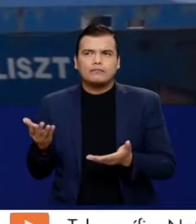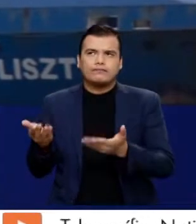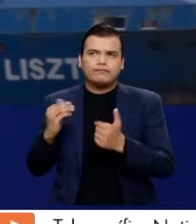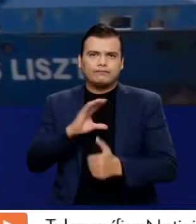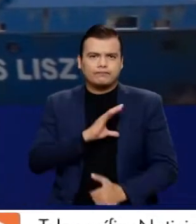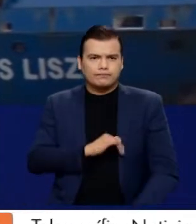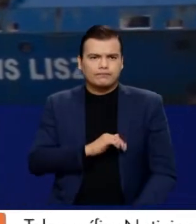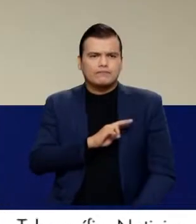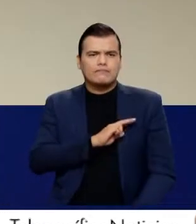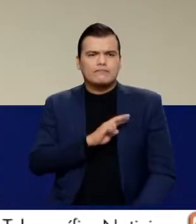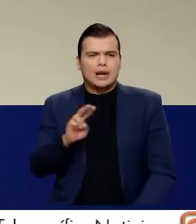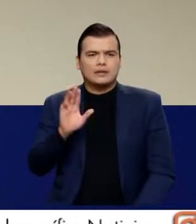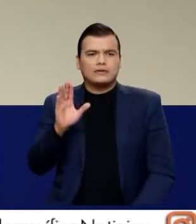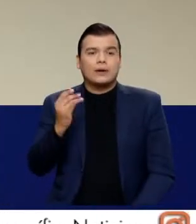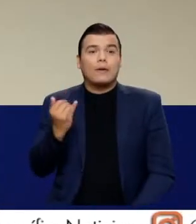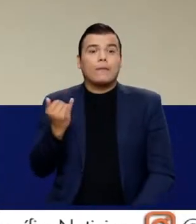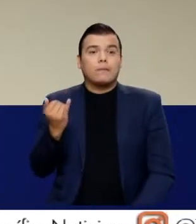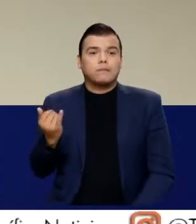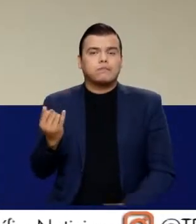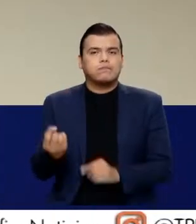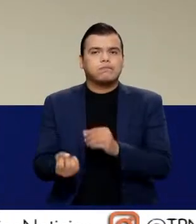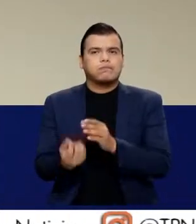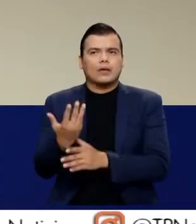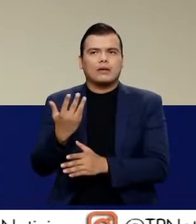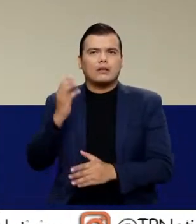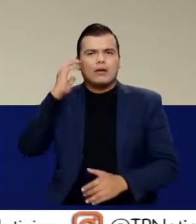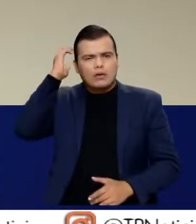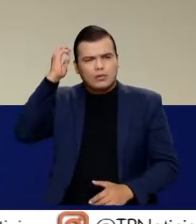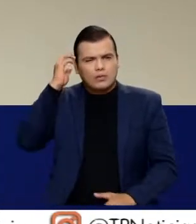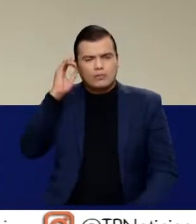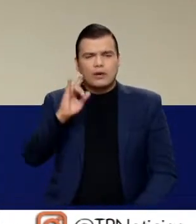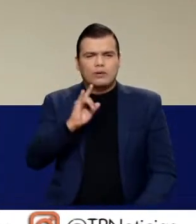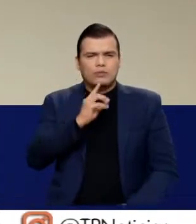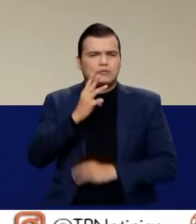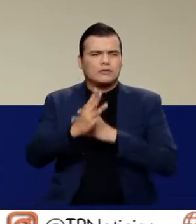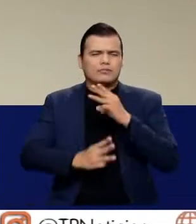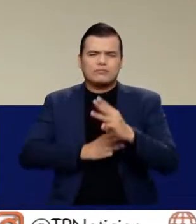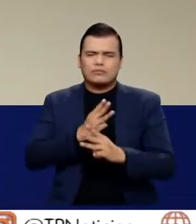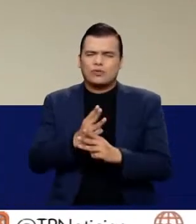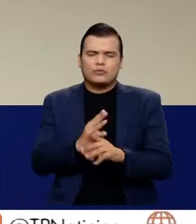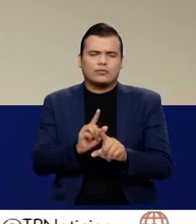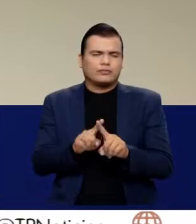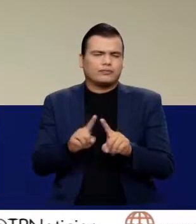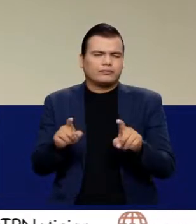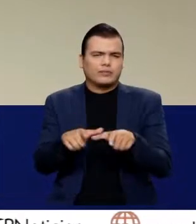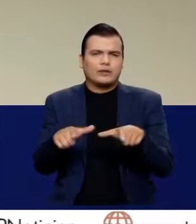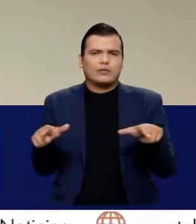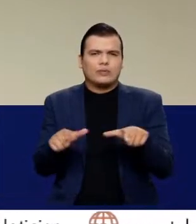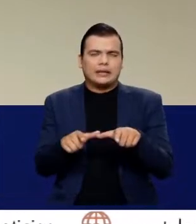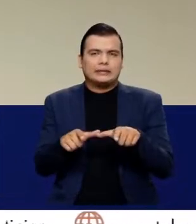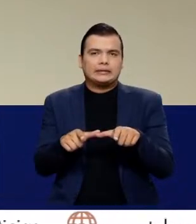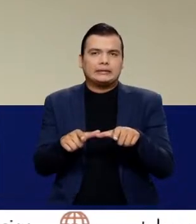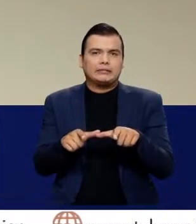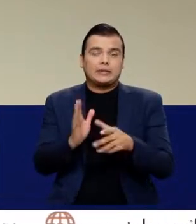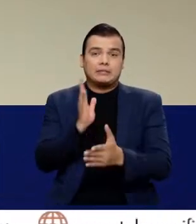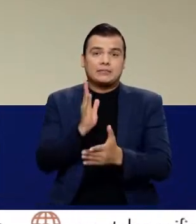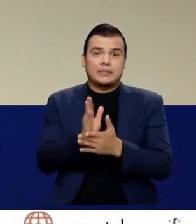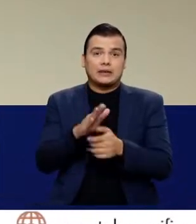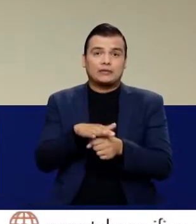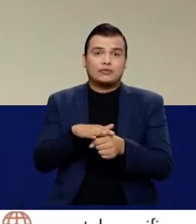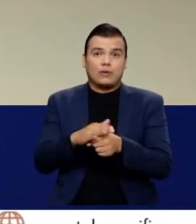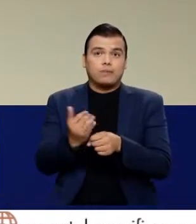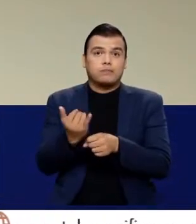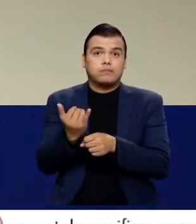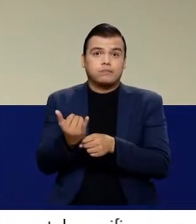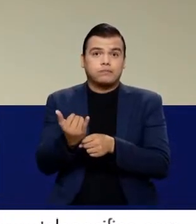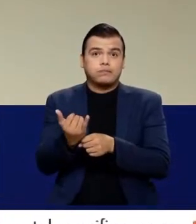valle del cauca procedentes de europa eeuu de envíos de todo el mundo que automáticamente por esta crisis por estas